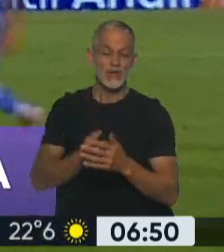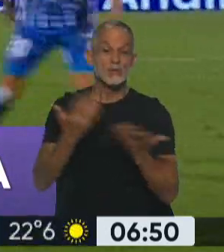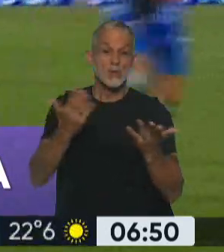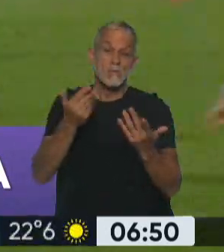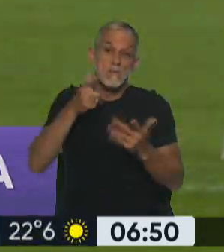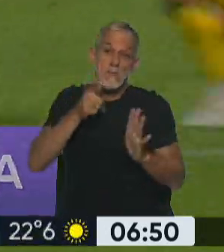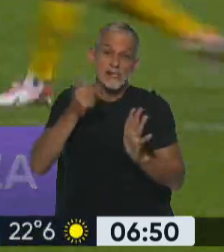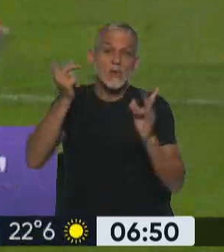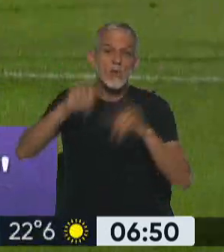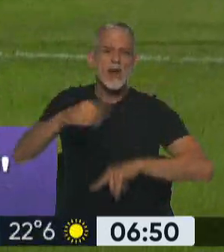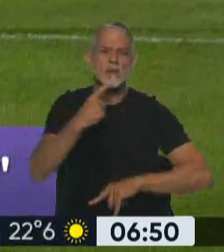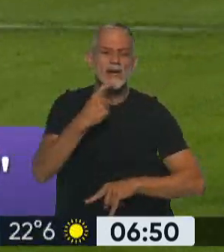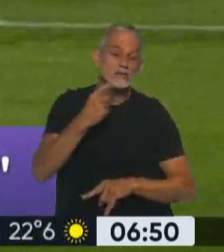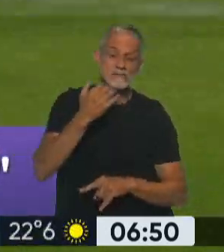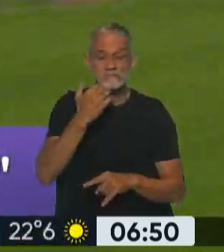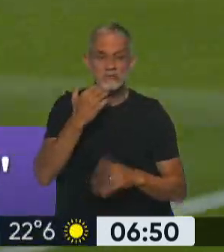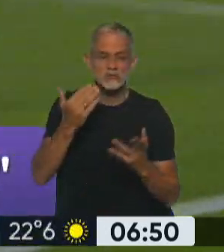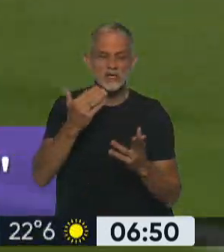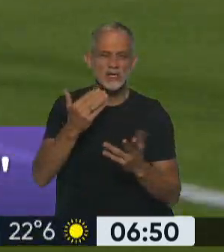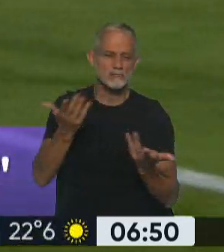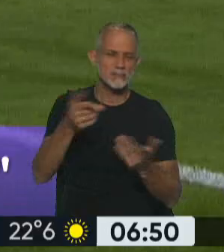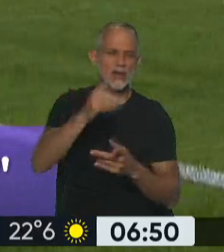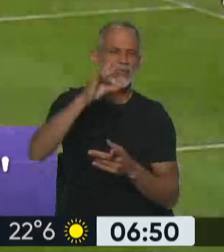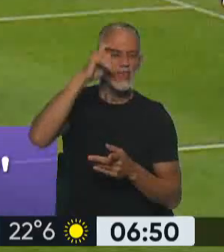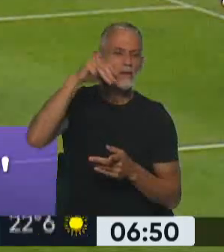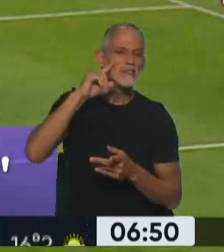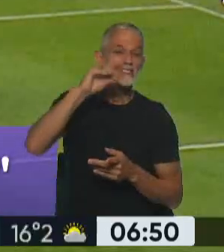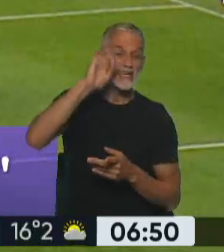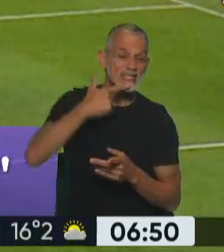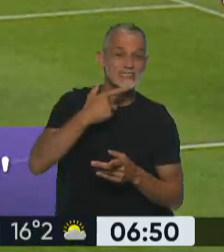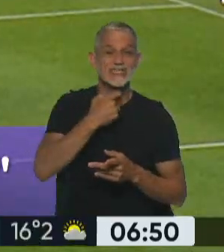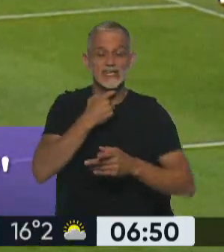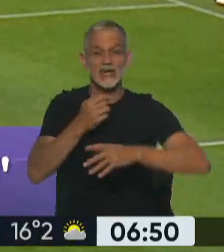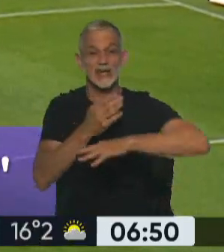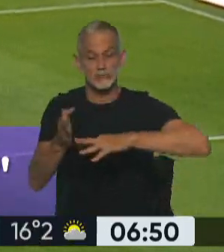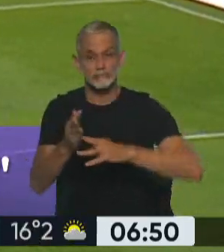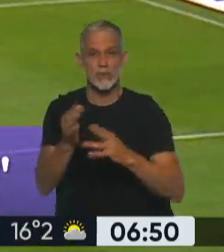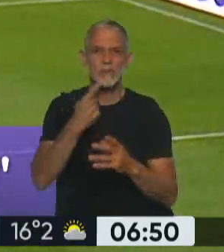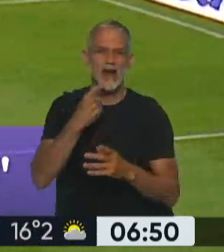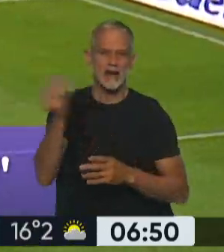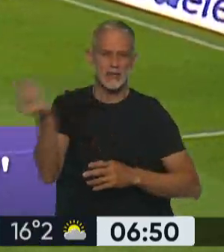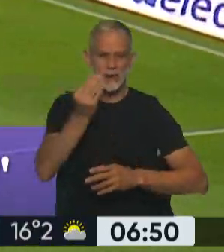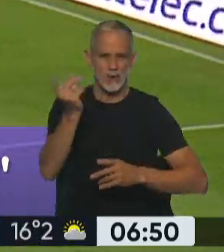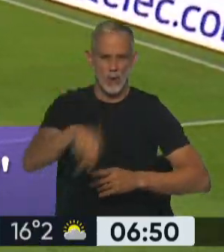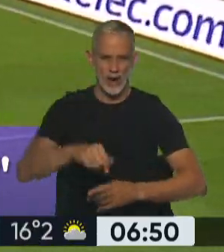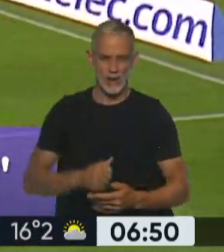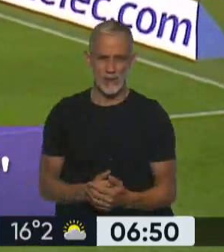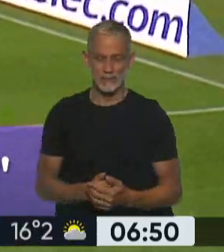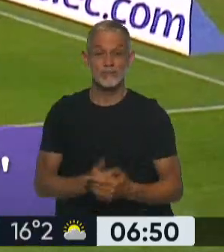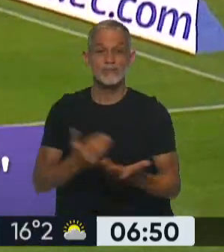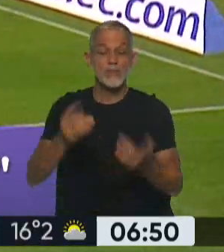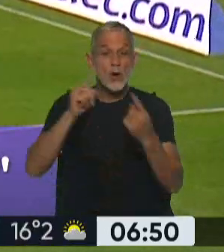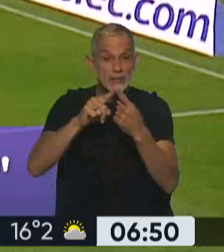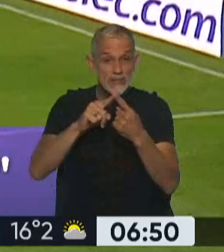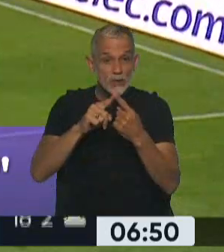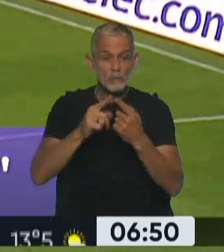vuelva, ¿eh? Sí, porque bueno, sí, tanto de Michelis como la dirigencia, fundamentalmente, más allá del proyecto de River de futuro, la idea es